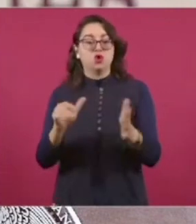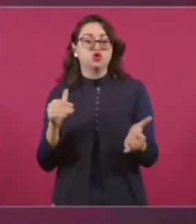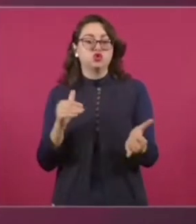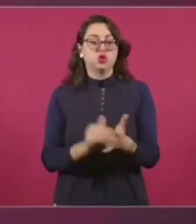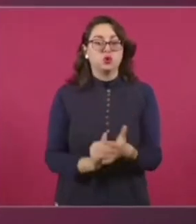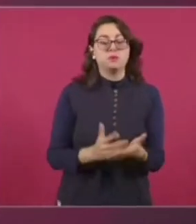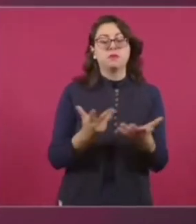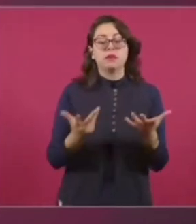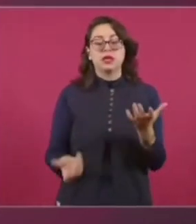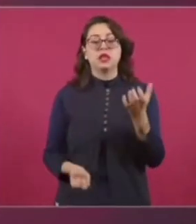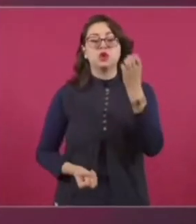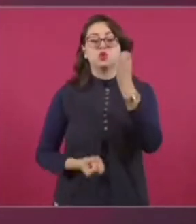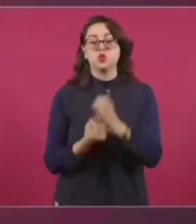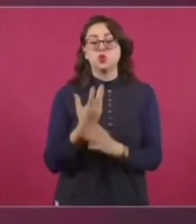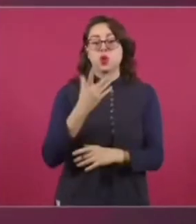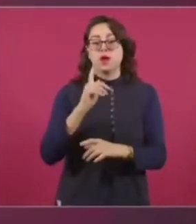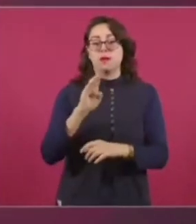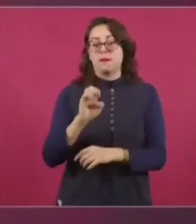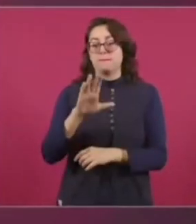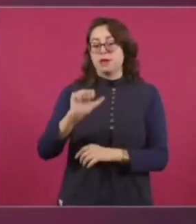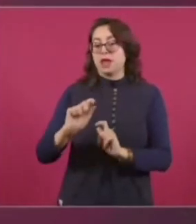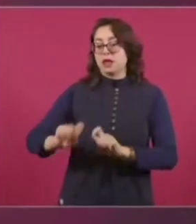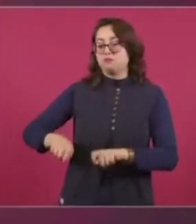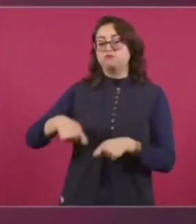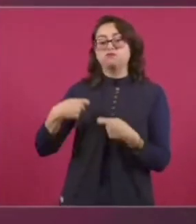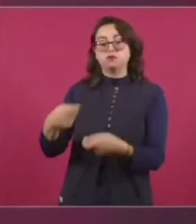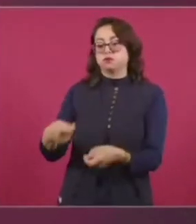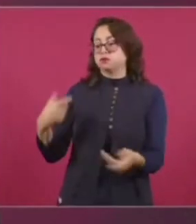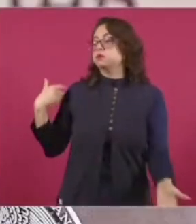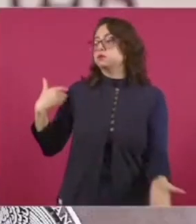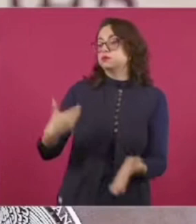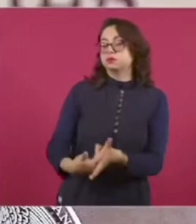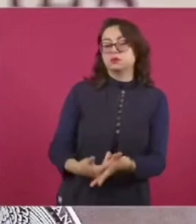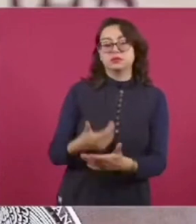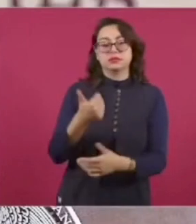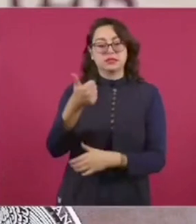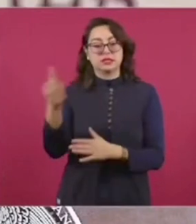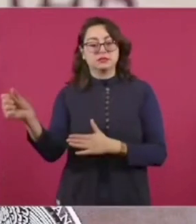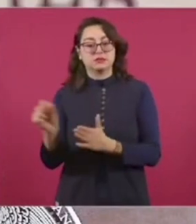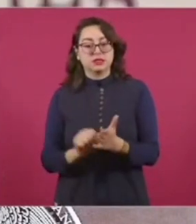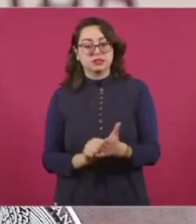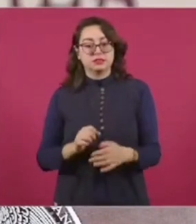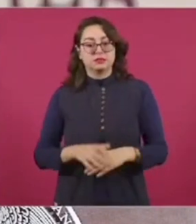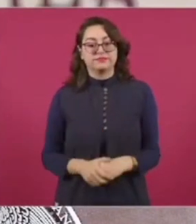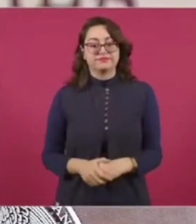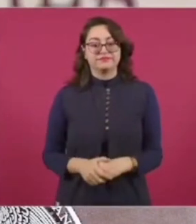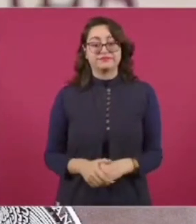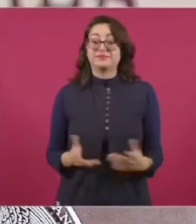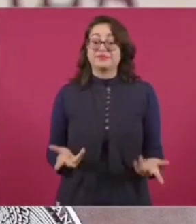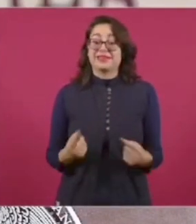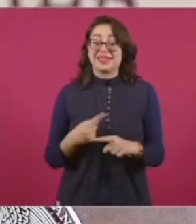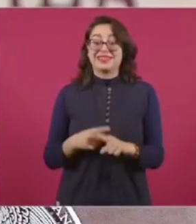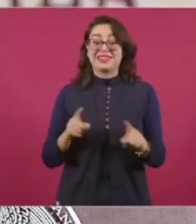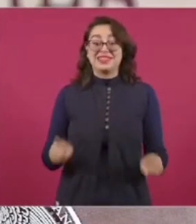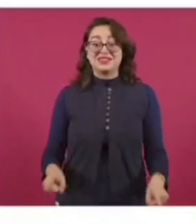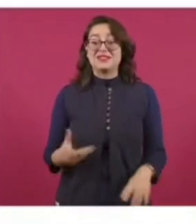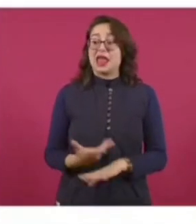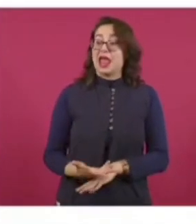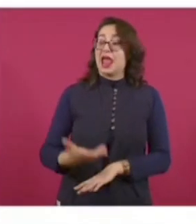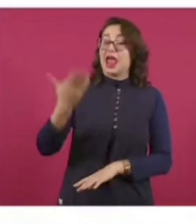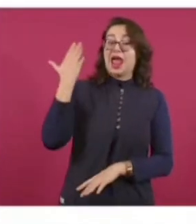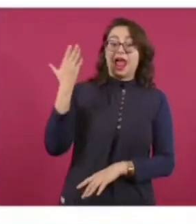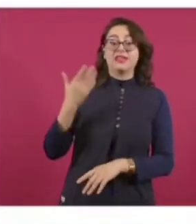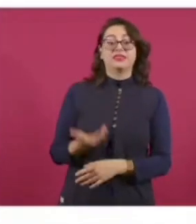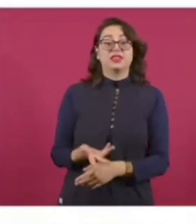8.974 becas nuevas a junio de 2023. En cambio, en 2018, más de 7.000 posgrados de